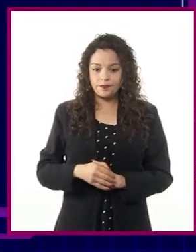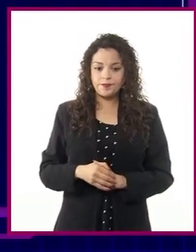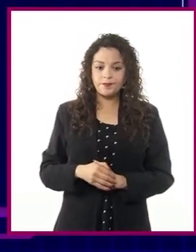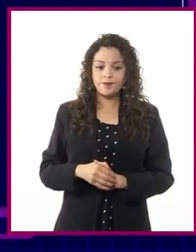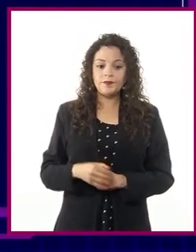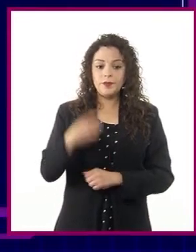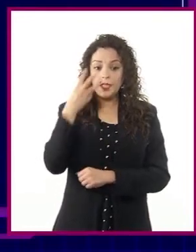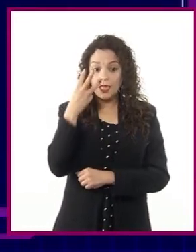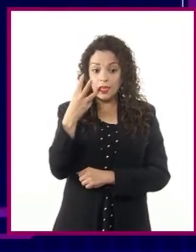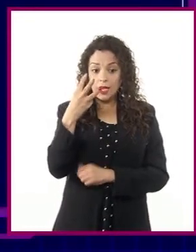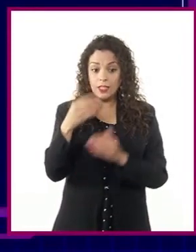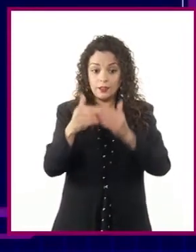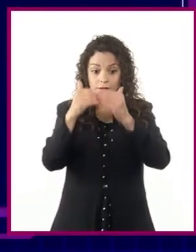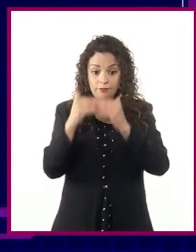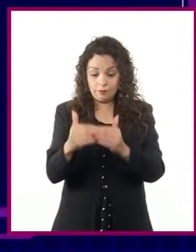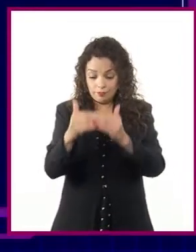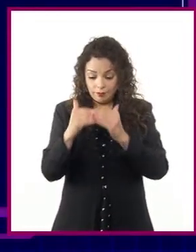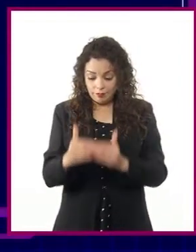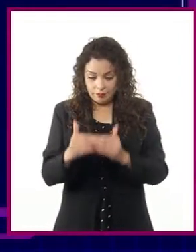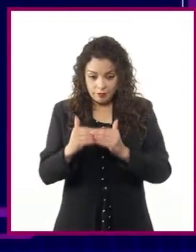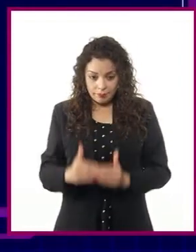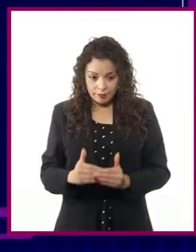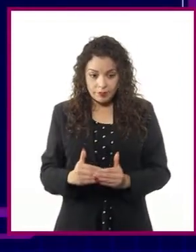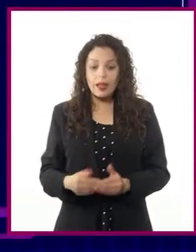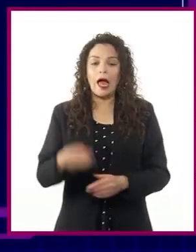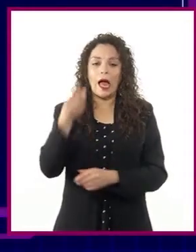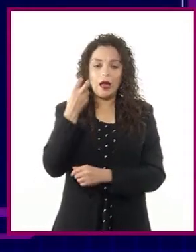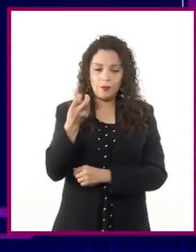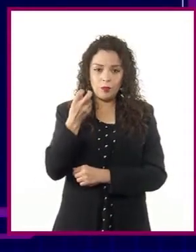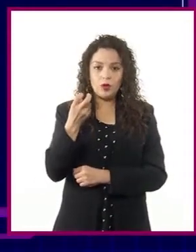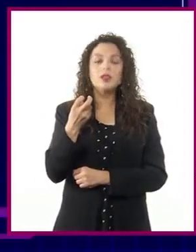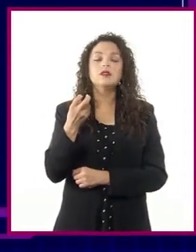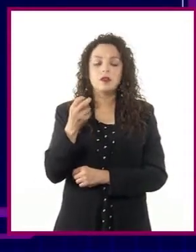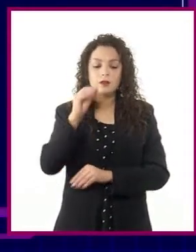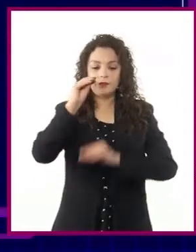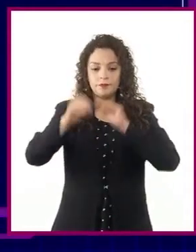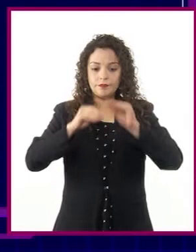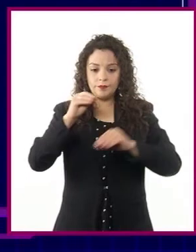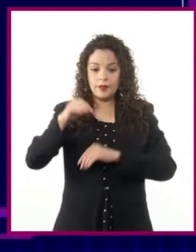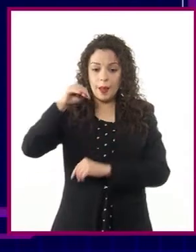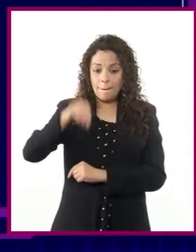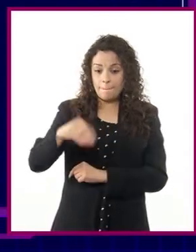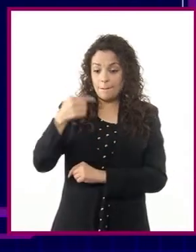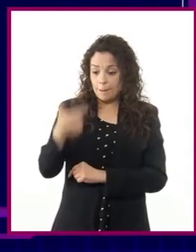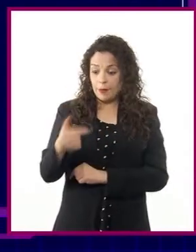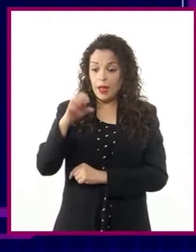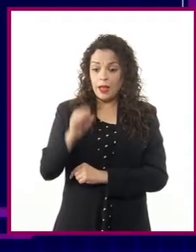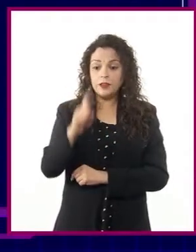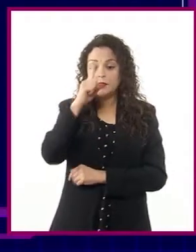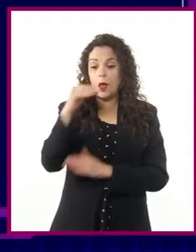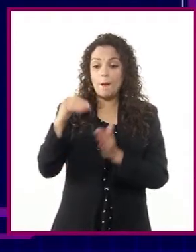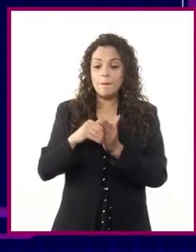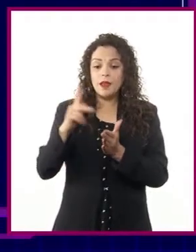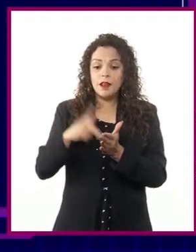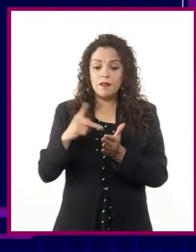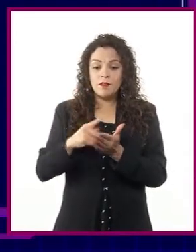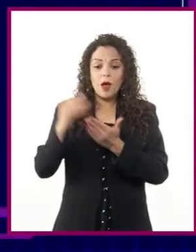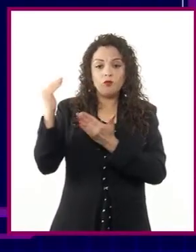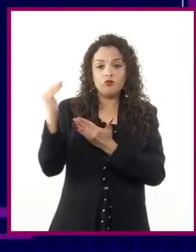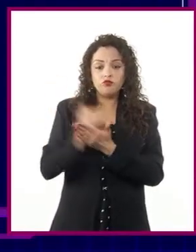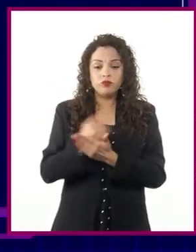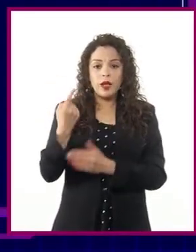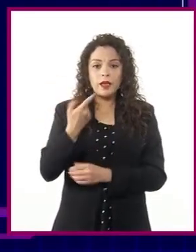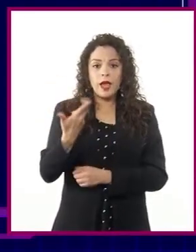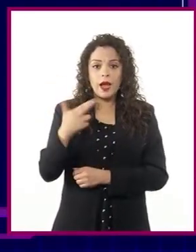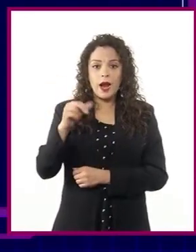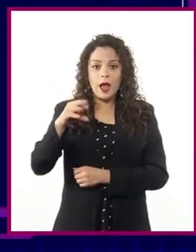filas abajo de los gramos. Por ello se puede decir que los miligramos son 1000 veces más pequeños que los gramos, o de